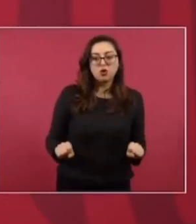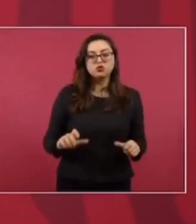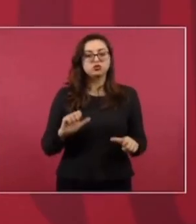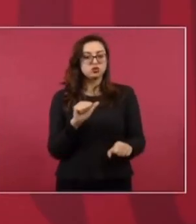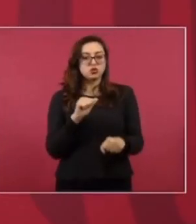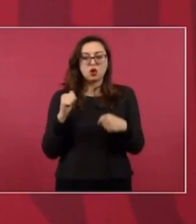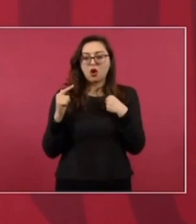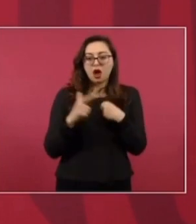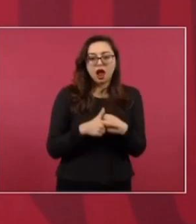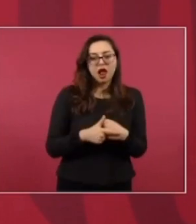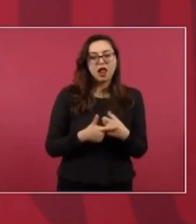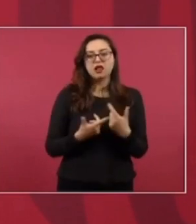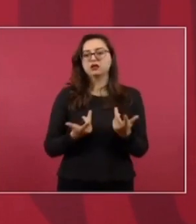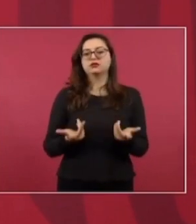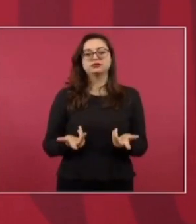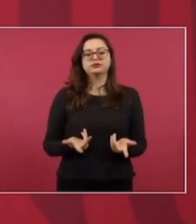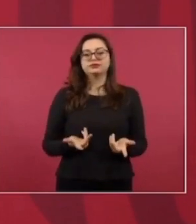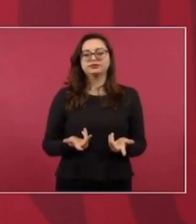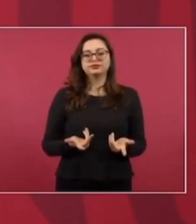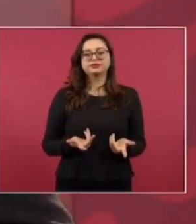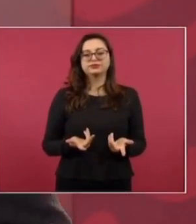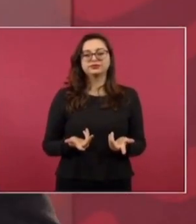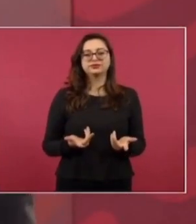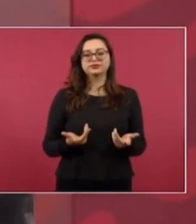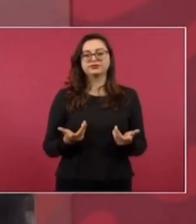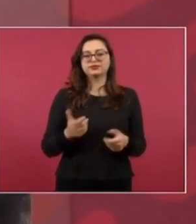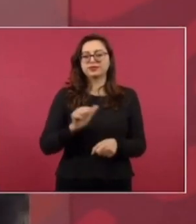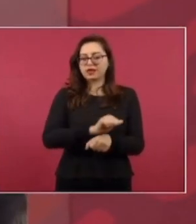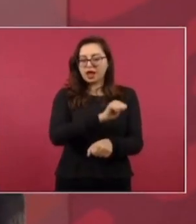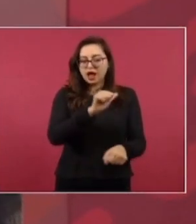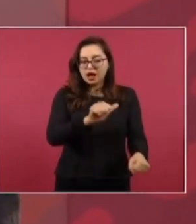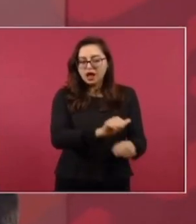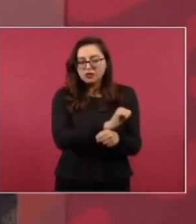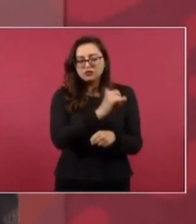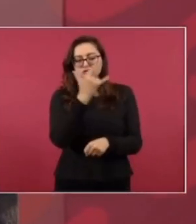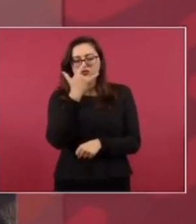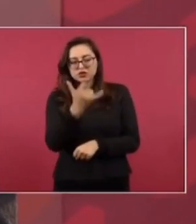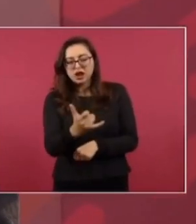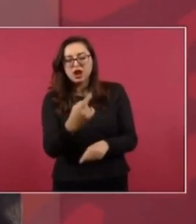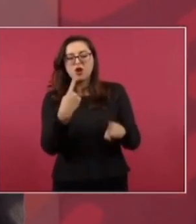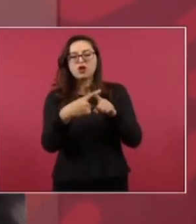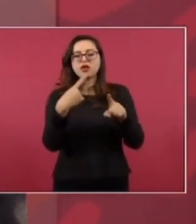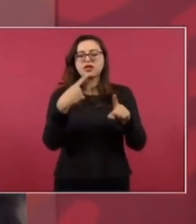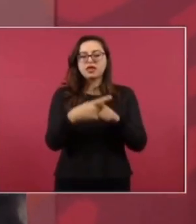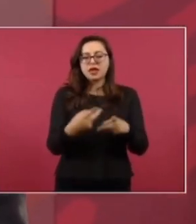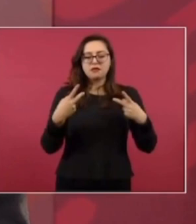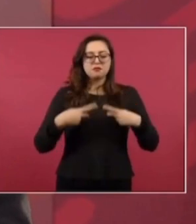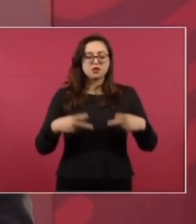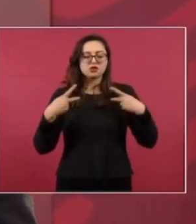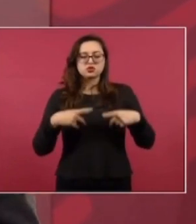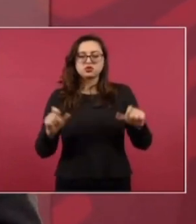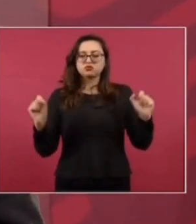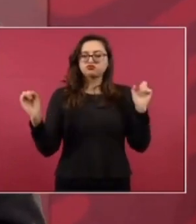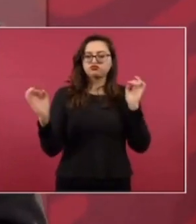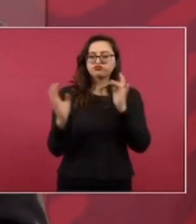y los carros que usaron Y quién pasaba por ahí